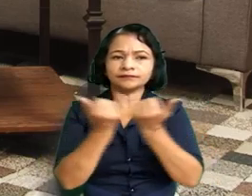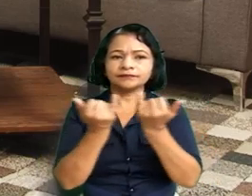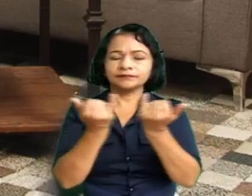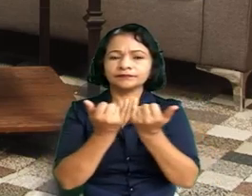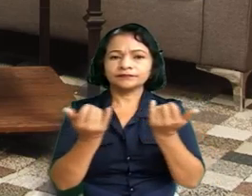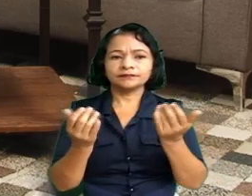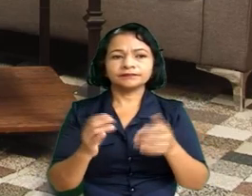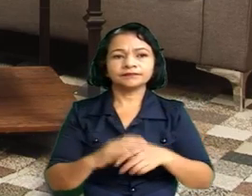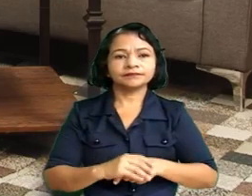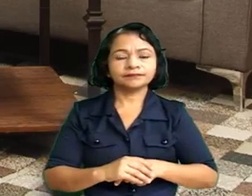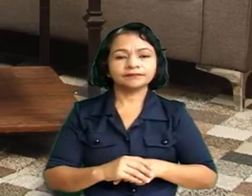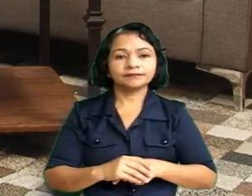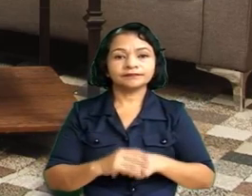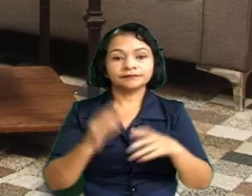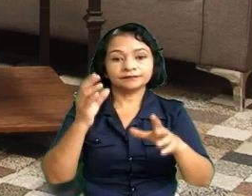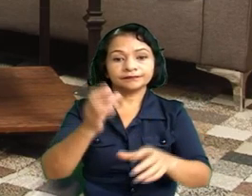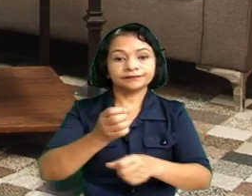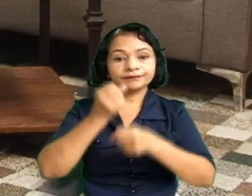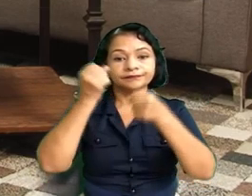alguna, un rescate,